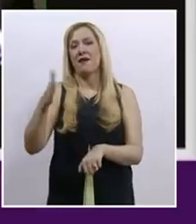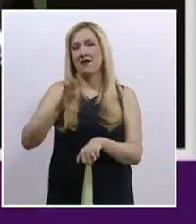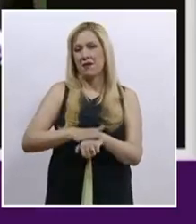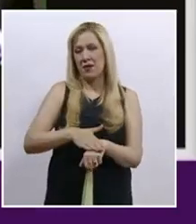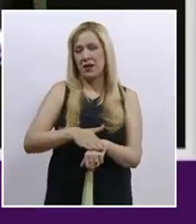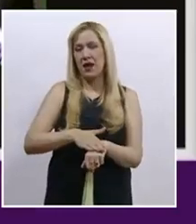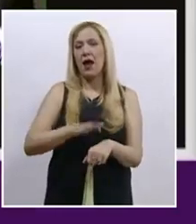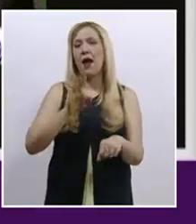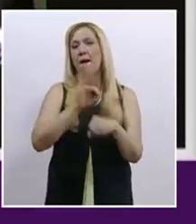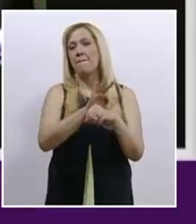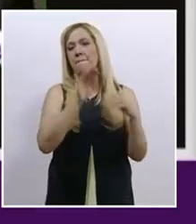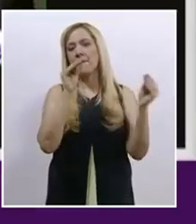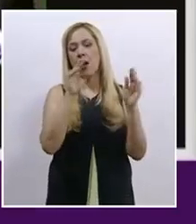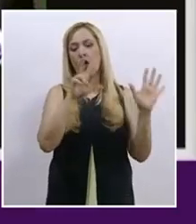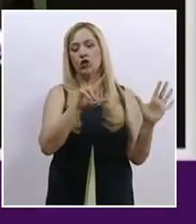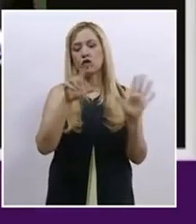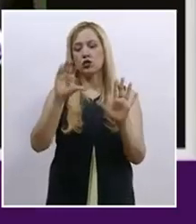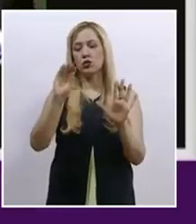juicio de amparo